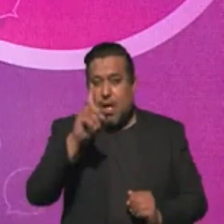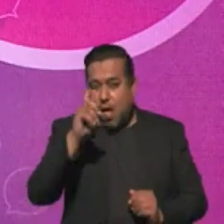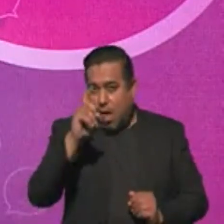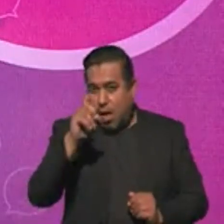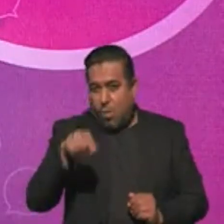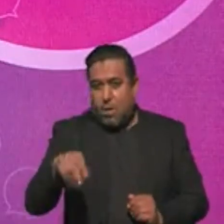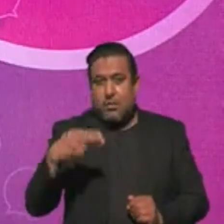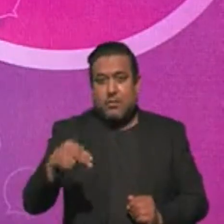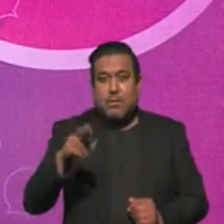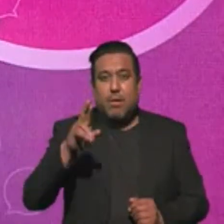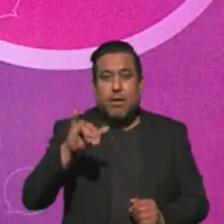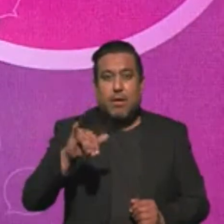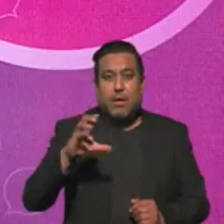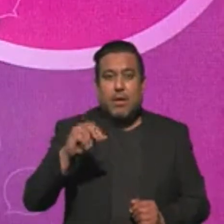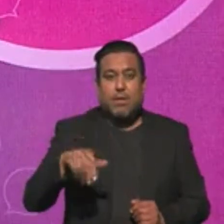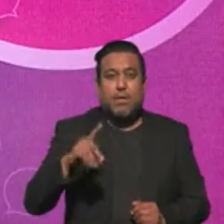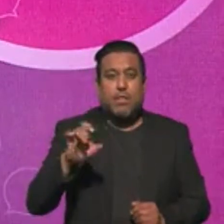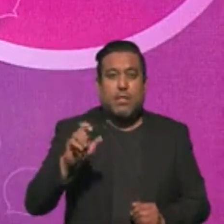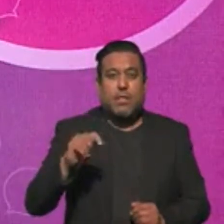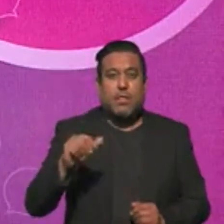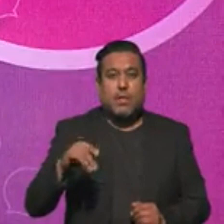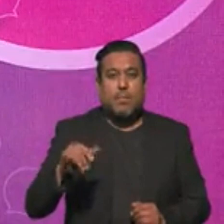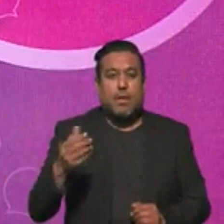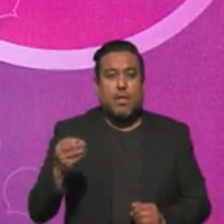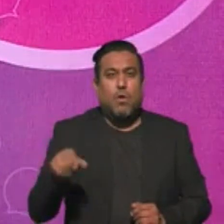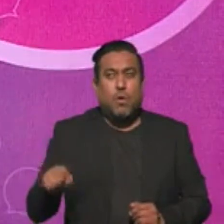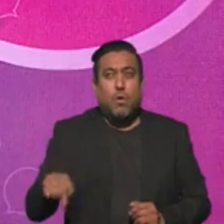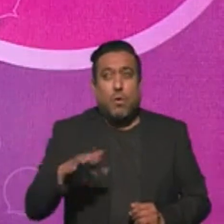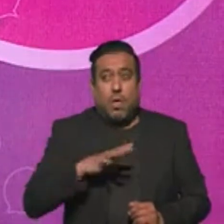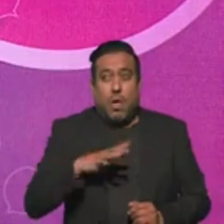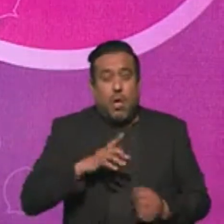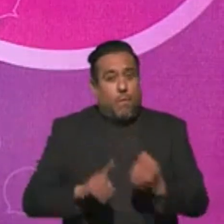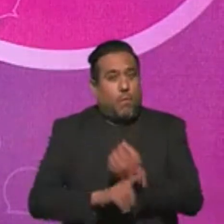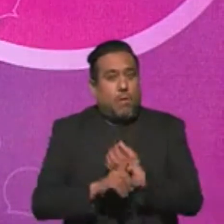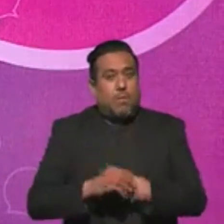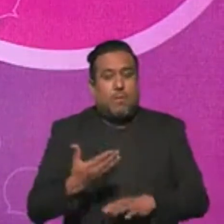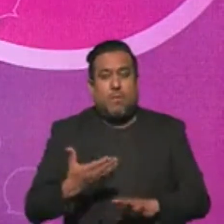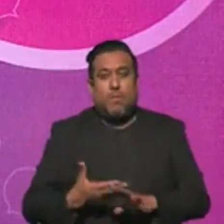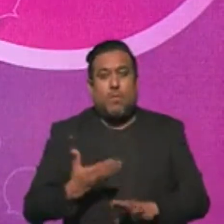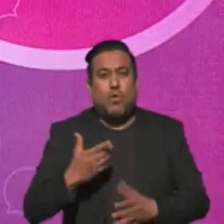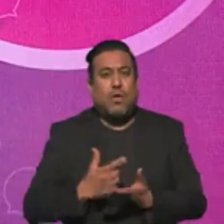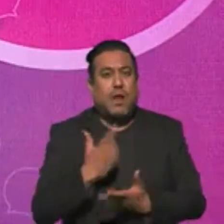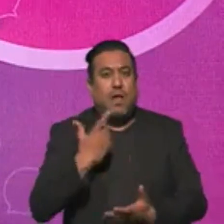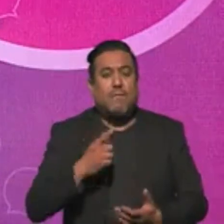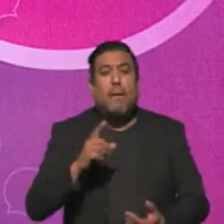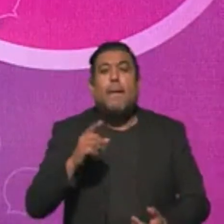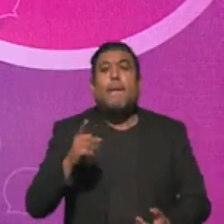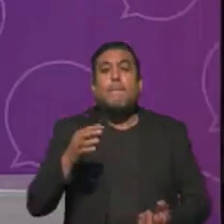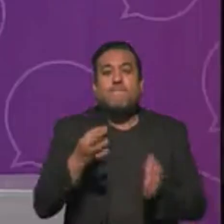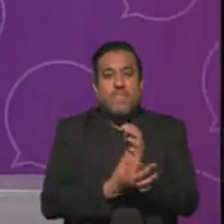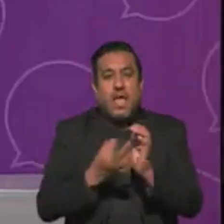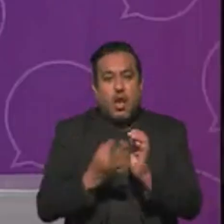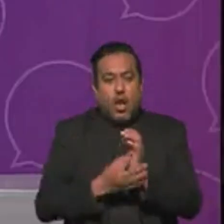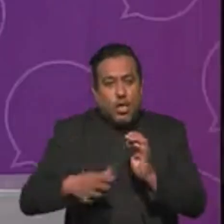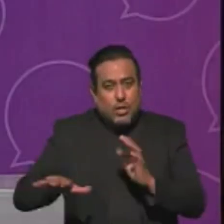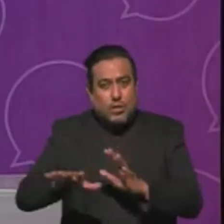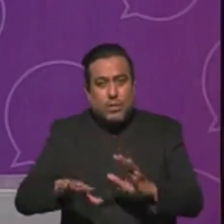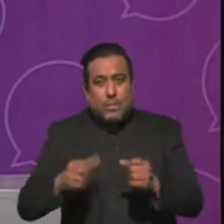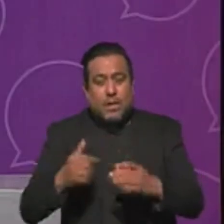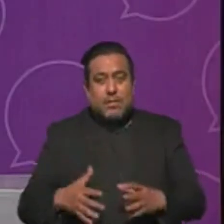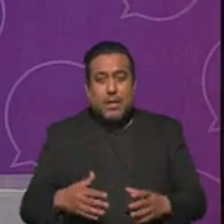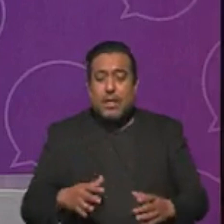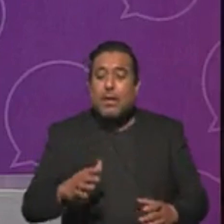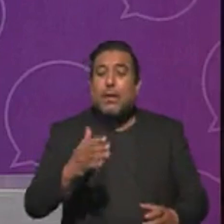de Tamayo También tienen problemas de contaminación de metales pesados Gracias